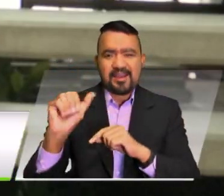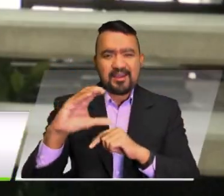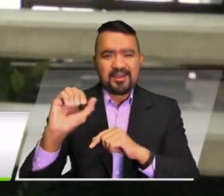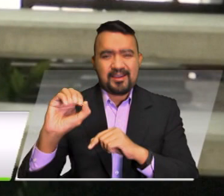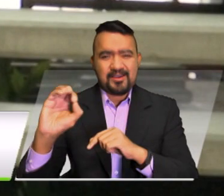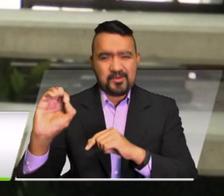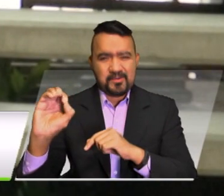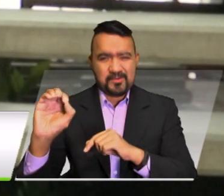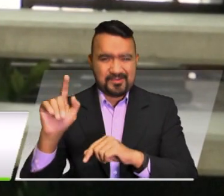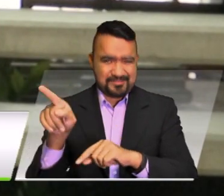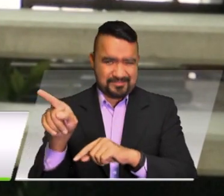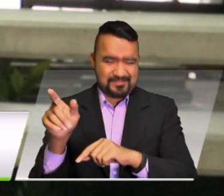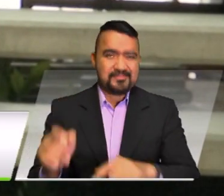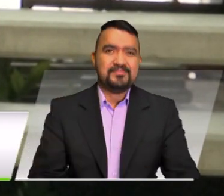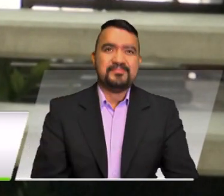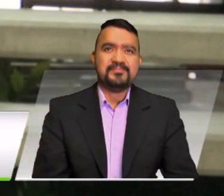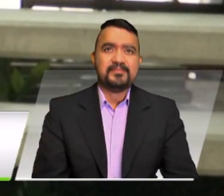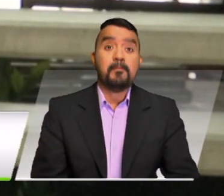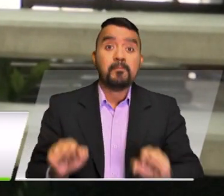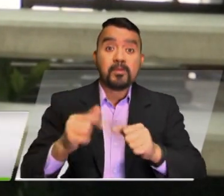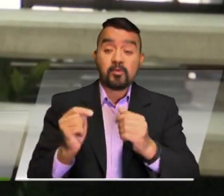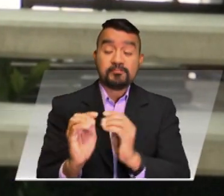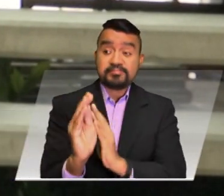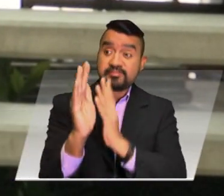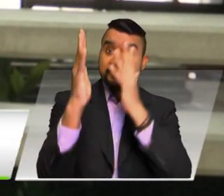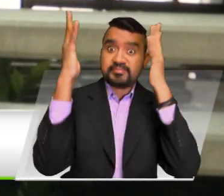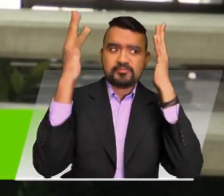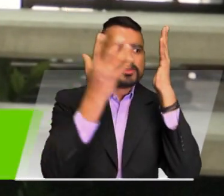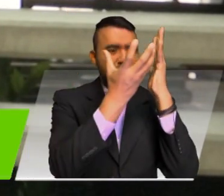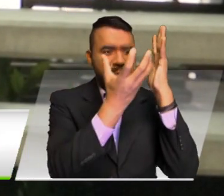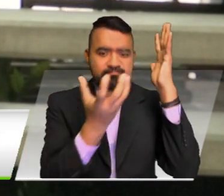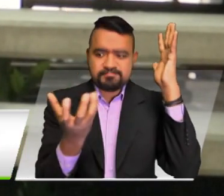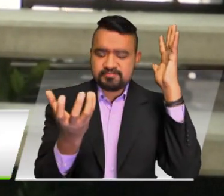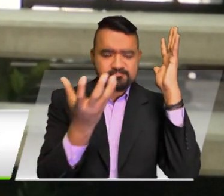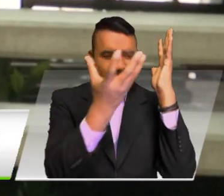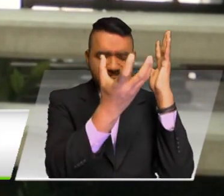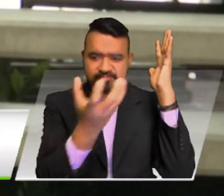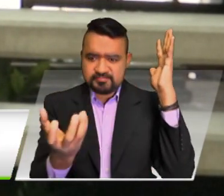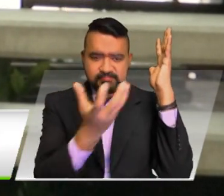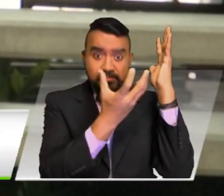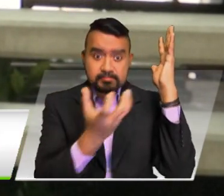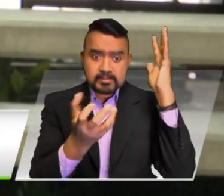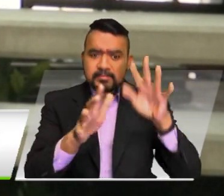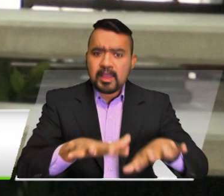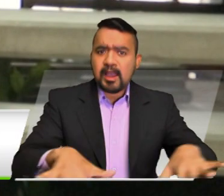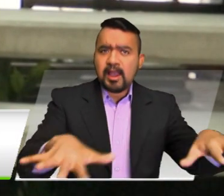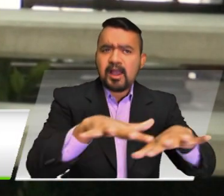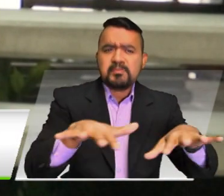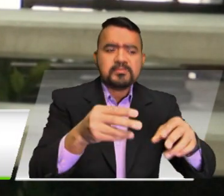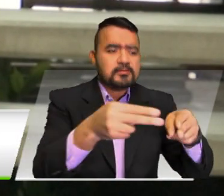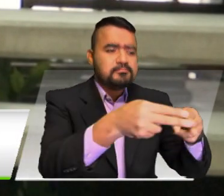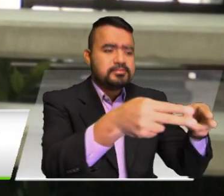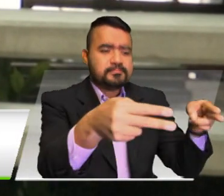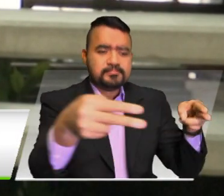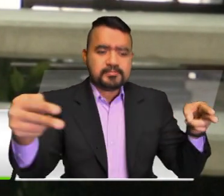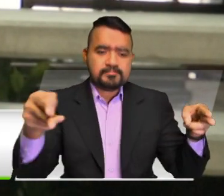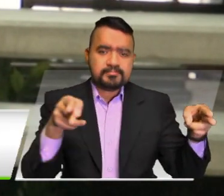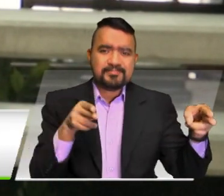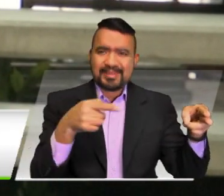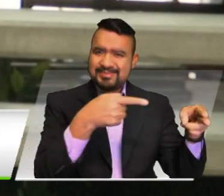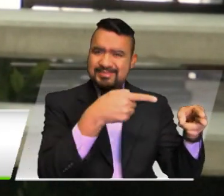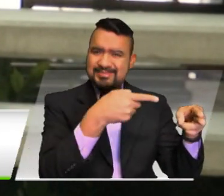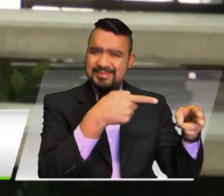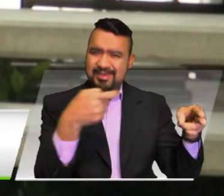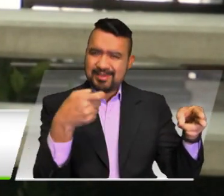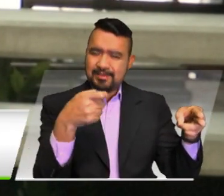línea de cacao donde ya hemos logrado recursos para siembra de 100 hectáreas con el departamento con la secretaria de agricultura